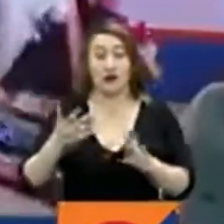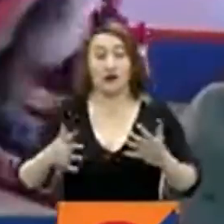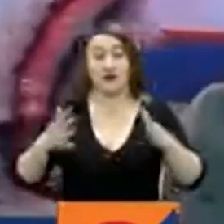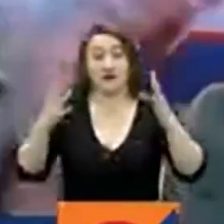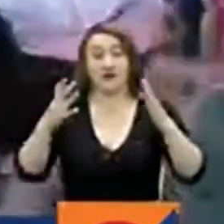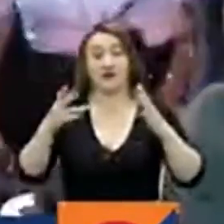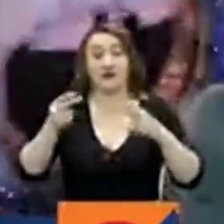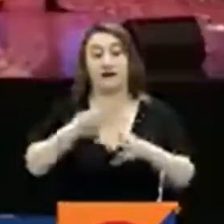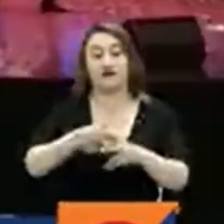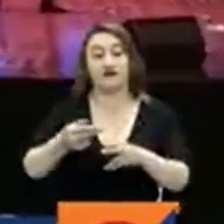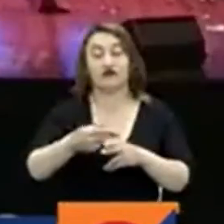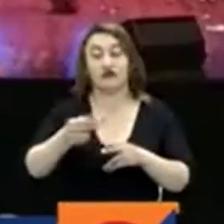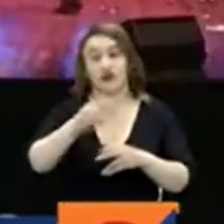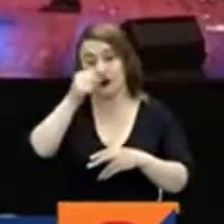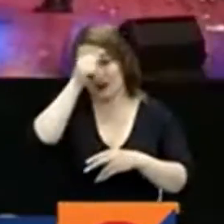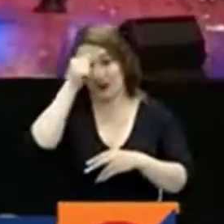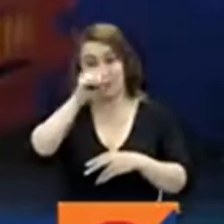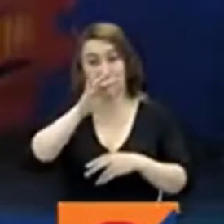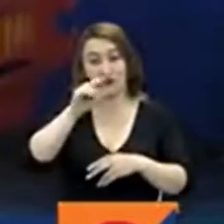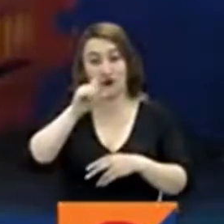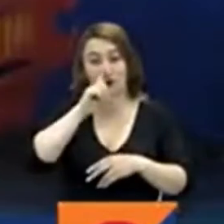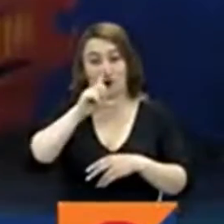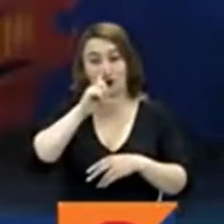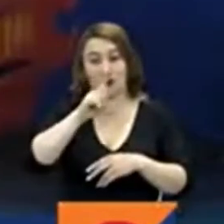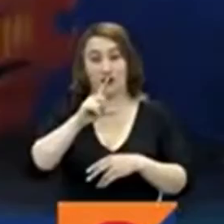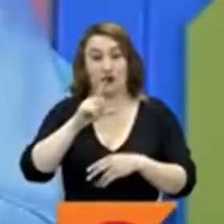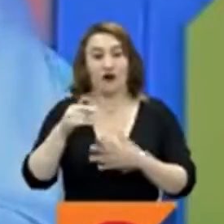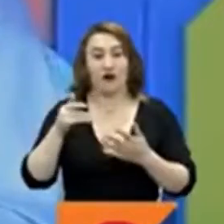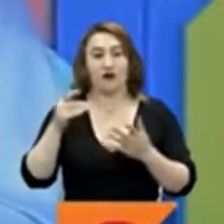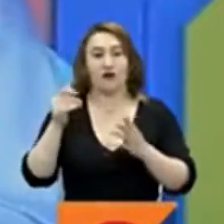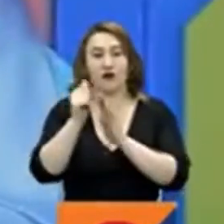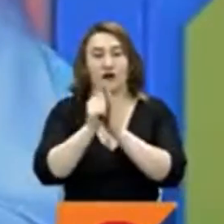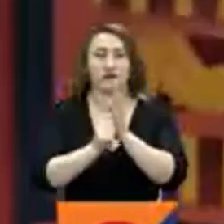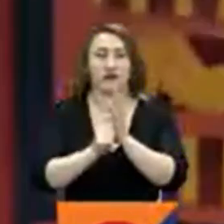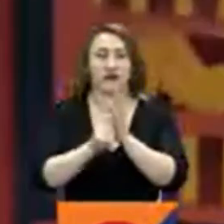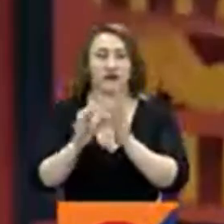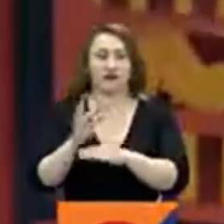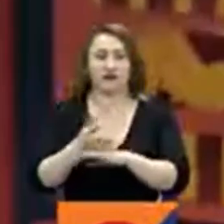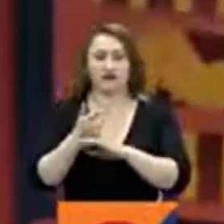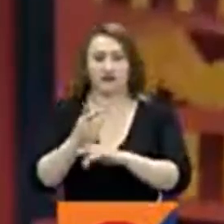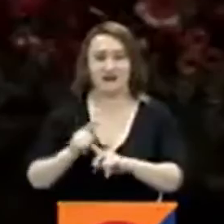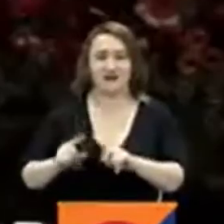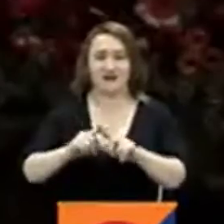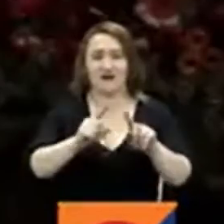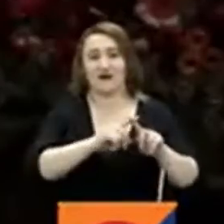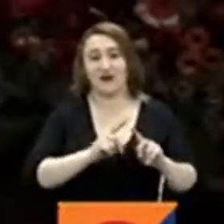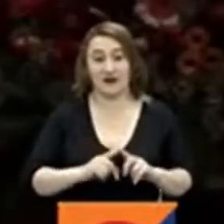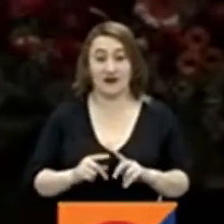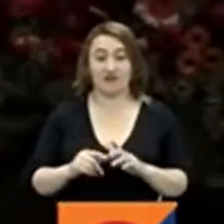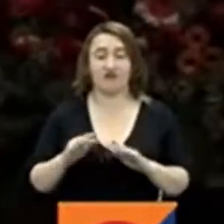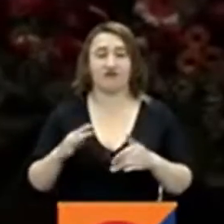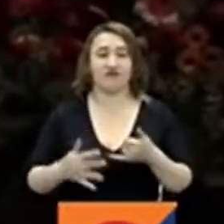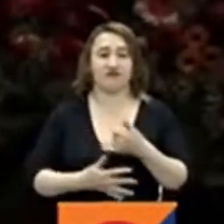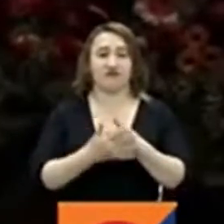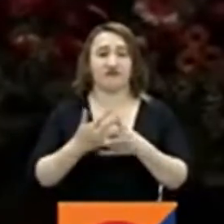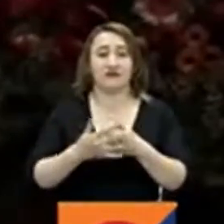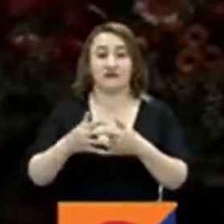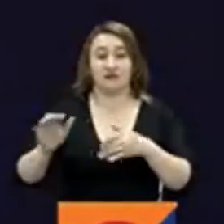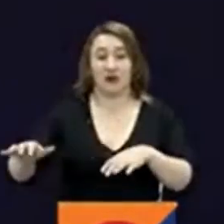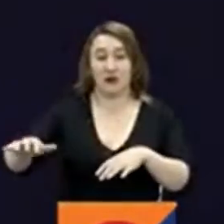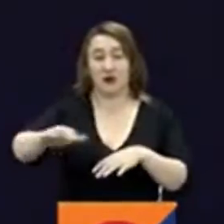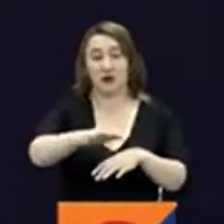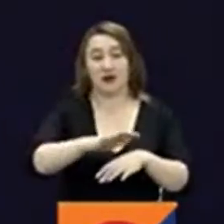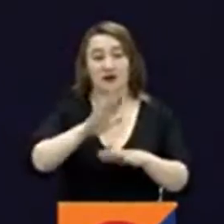próximo domingo 31 de julio, con una variada programación artística y pedagógica a lo largo y ancho de 3 escenarios de la